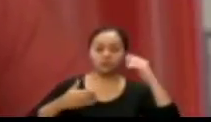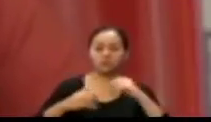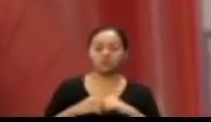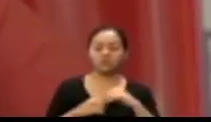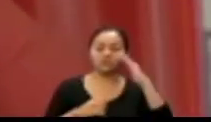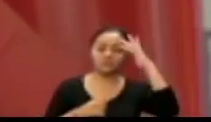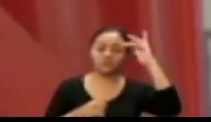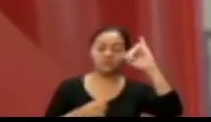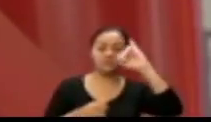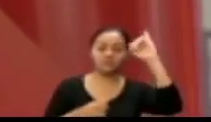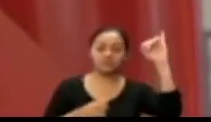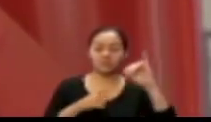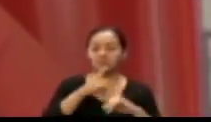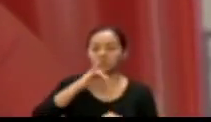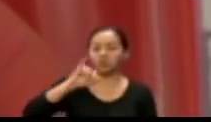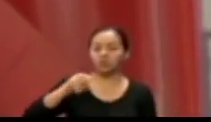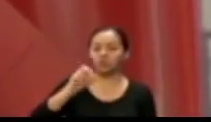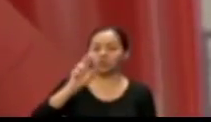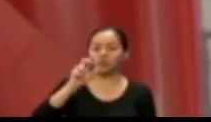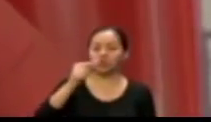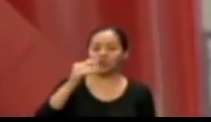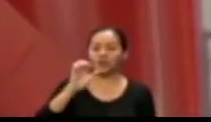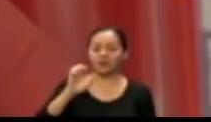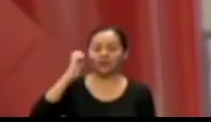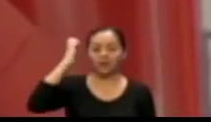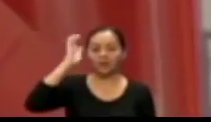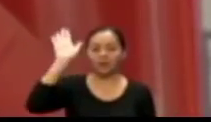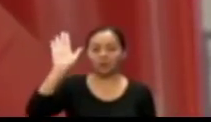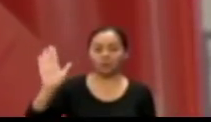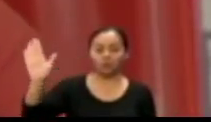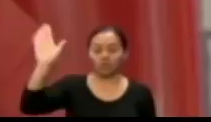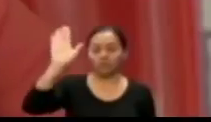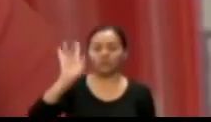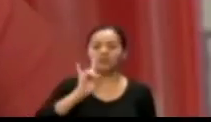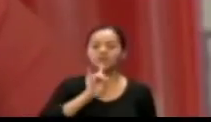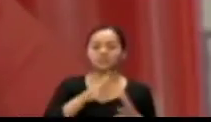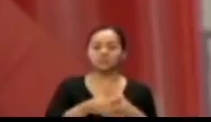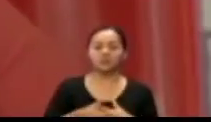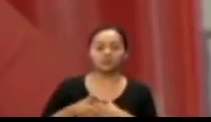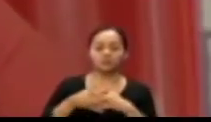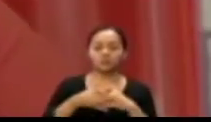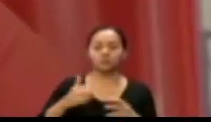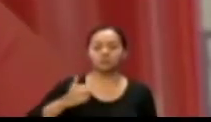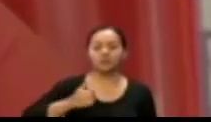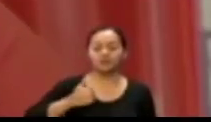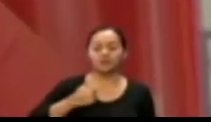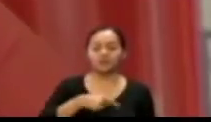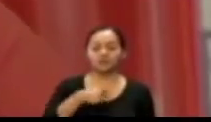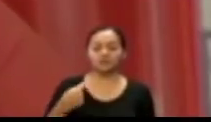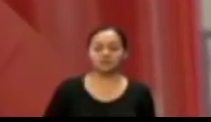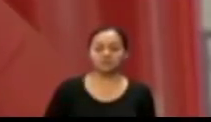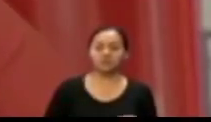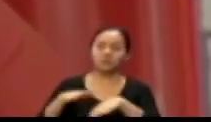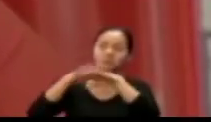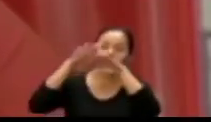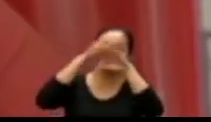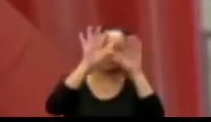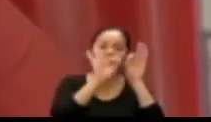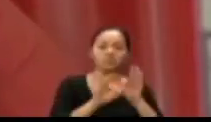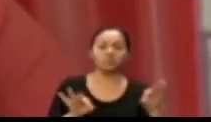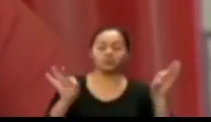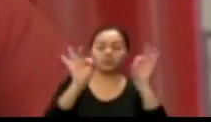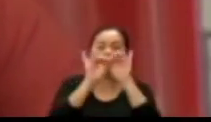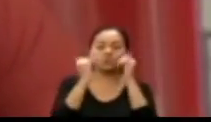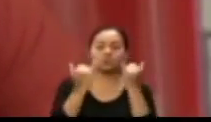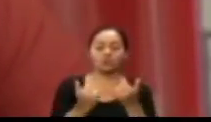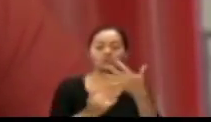izquierda, entre ellos, Jorge, está la delegación de Europa, Estados Unidos, Canadá y China, invitados importantes, por ejemplo,